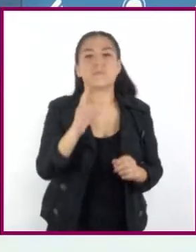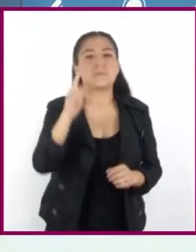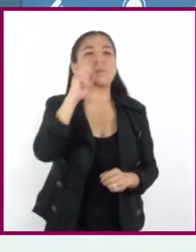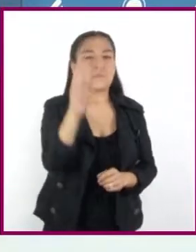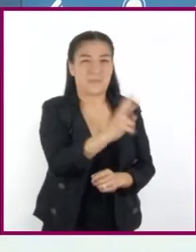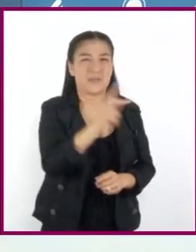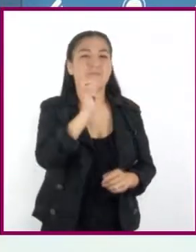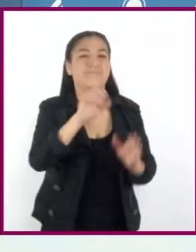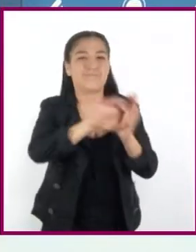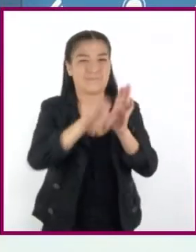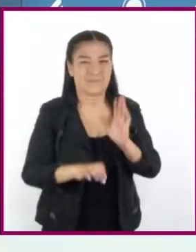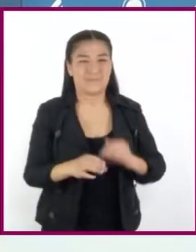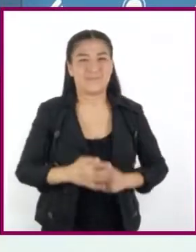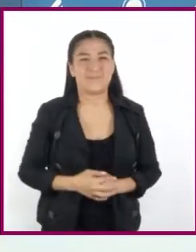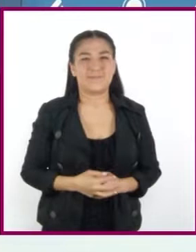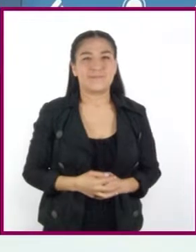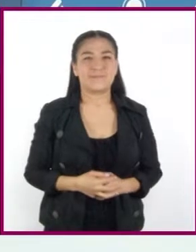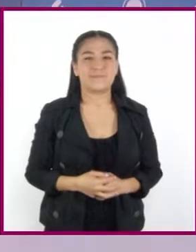algunos ejemplos.